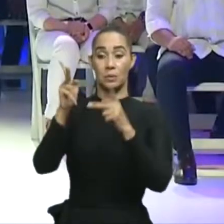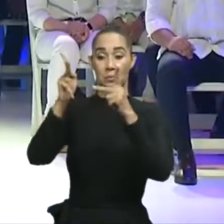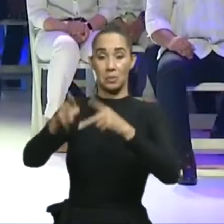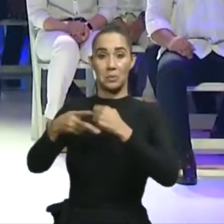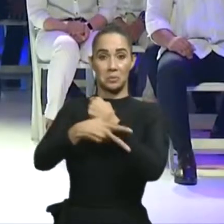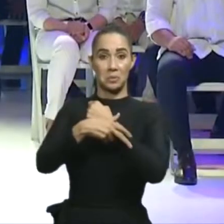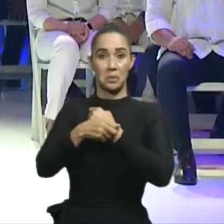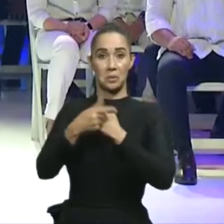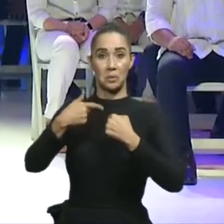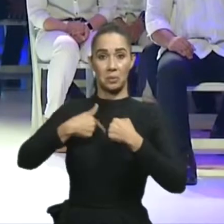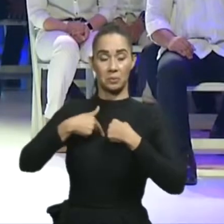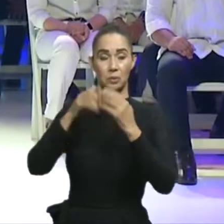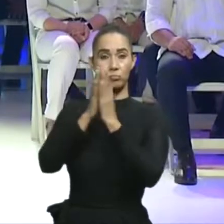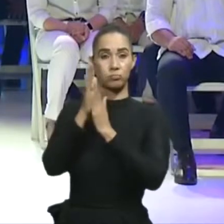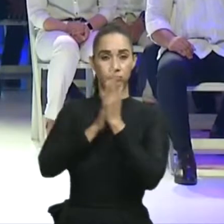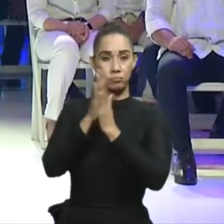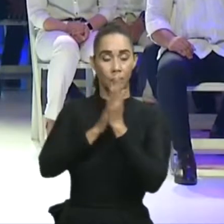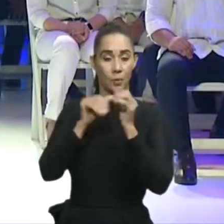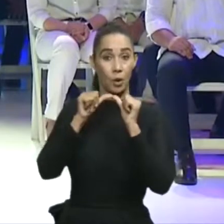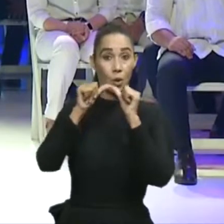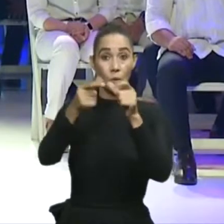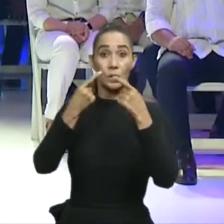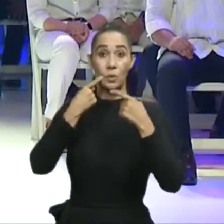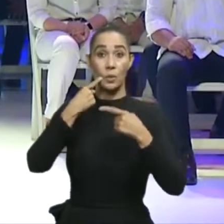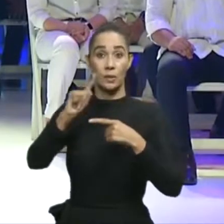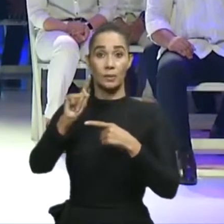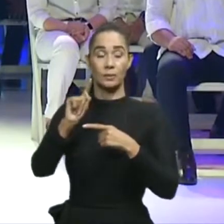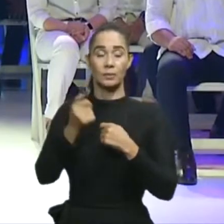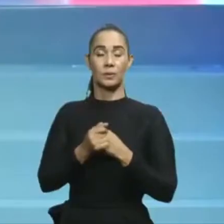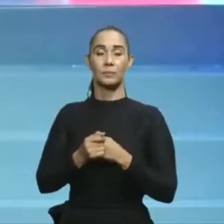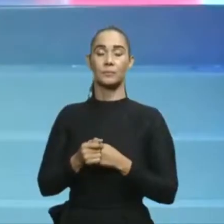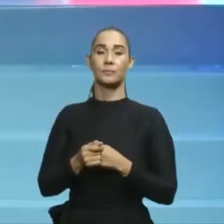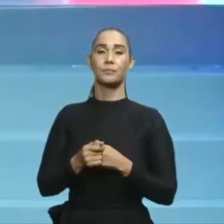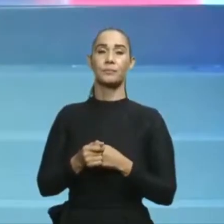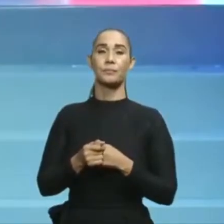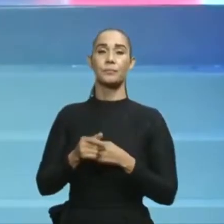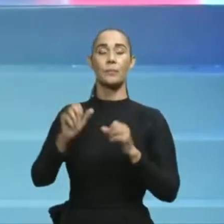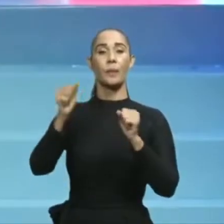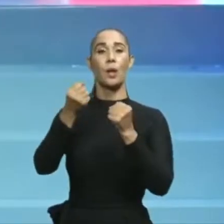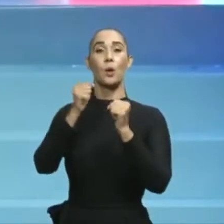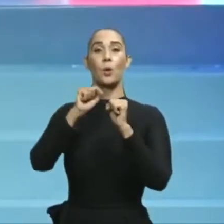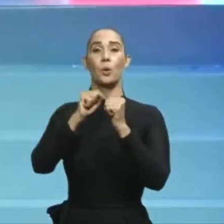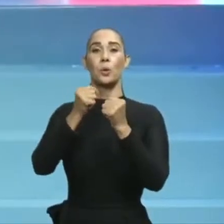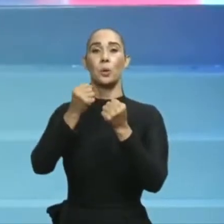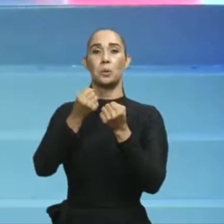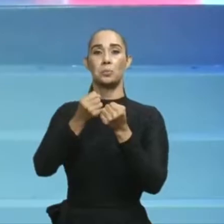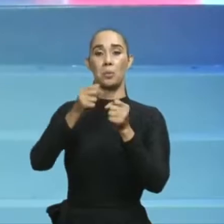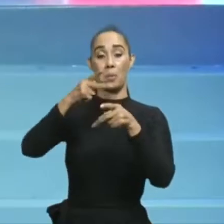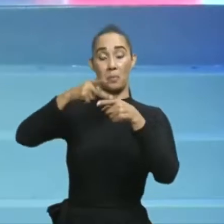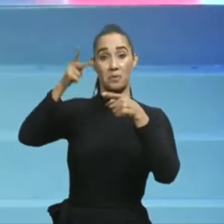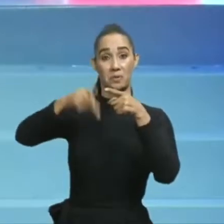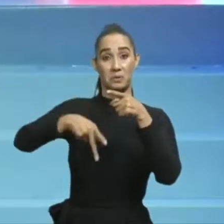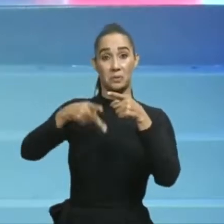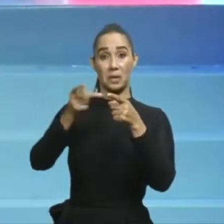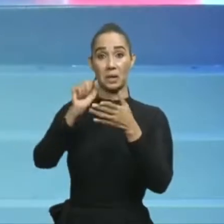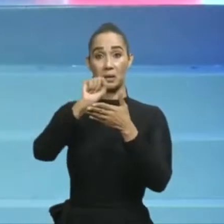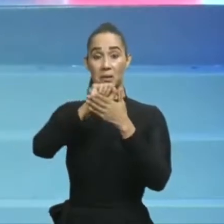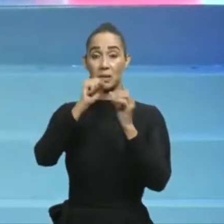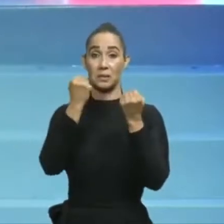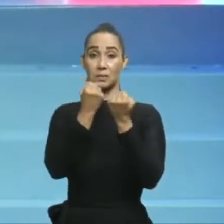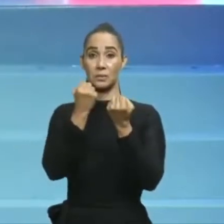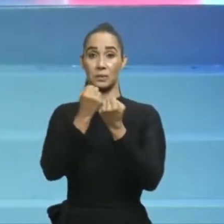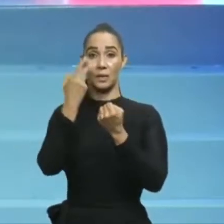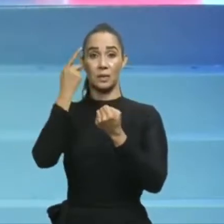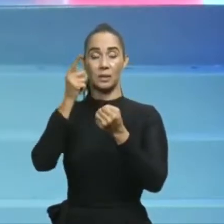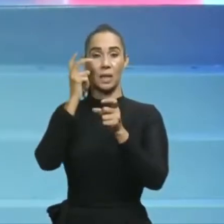y yo les animo que sigan haciéndolo muchos sociólogos advierten de lo complejo y difícil que es gobernar en tiempos de